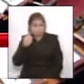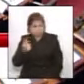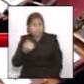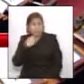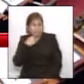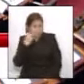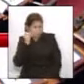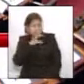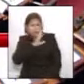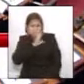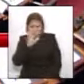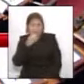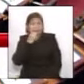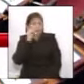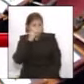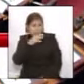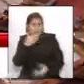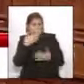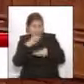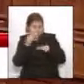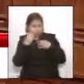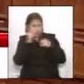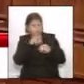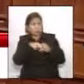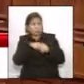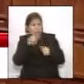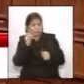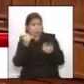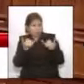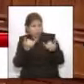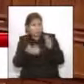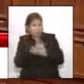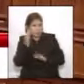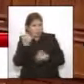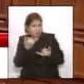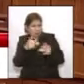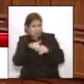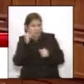día me iba, ya máximo que hoy día me iba. Perfecto, entonces... Hoy día me voy.